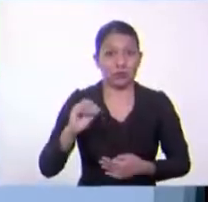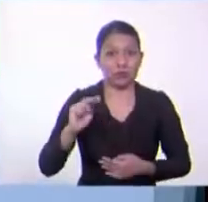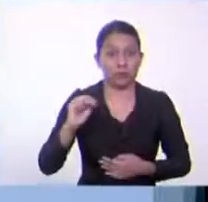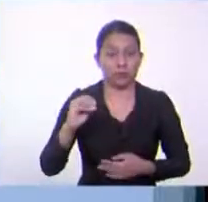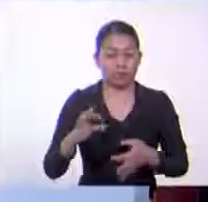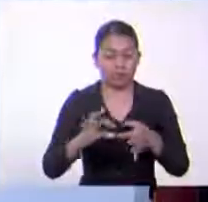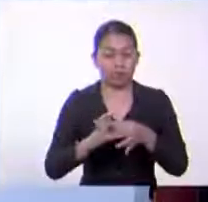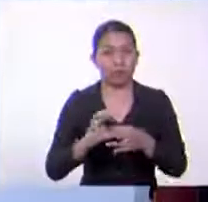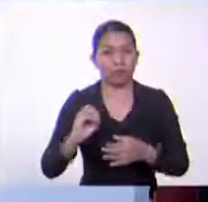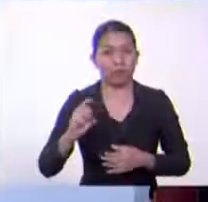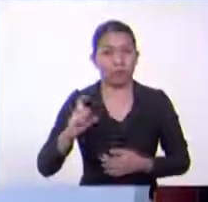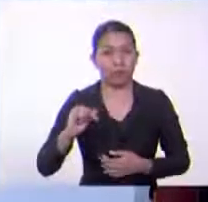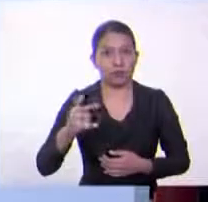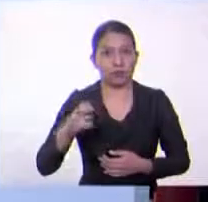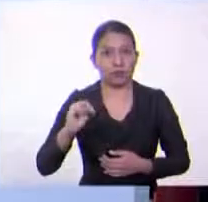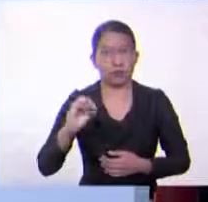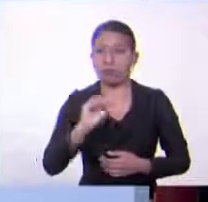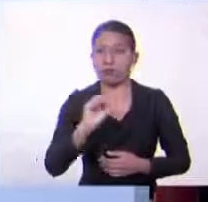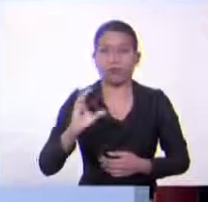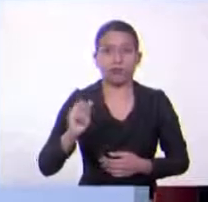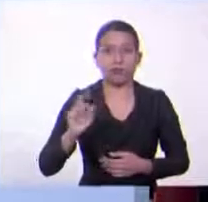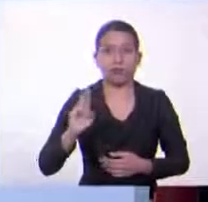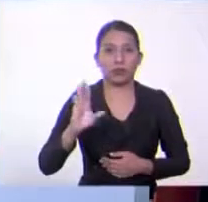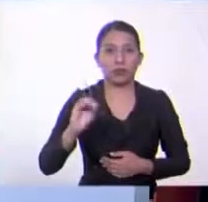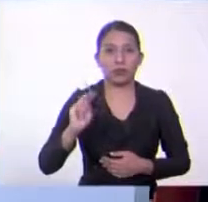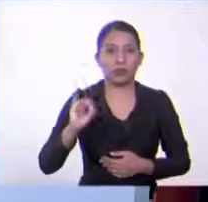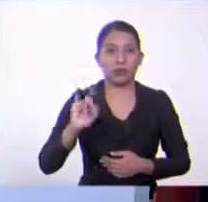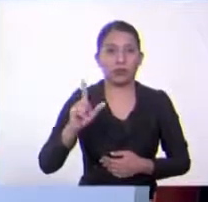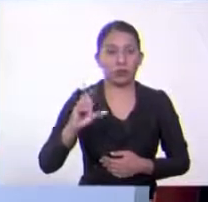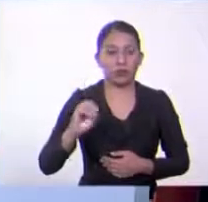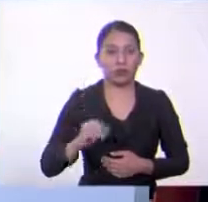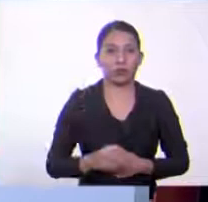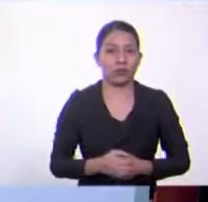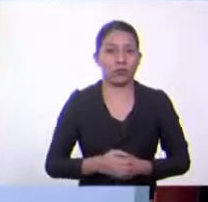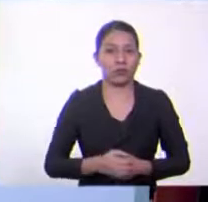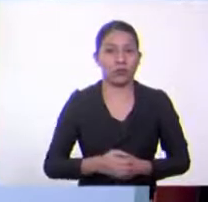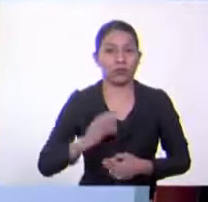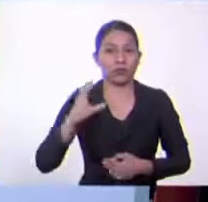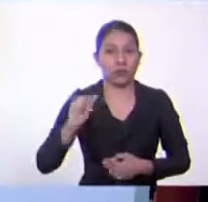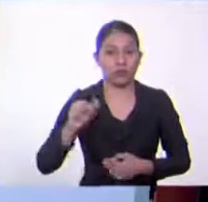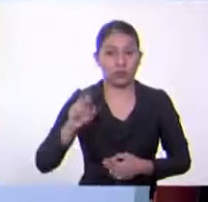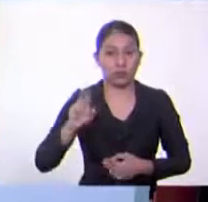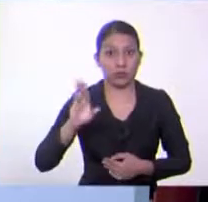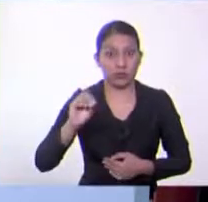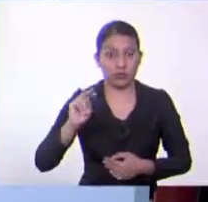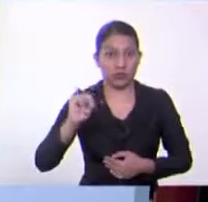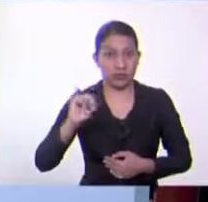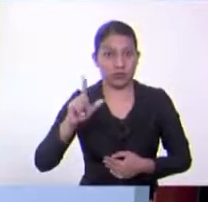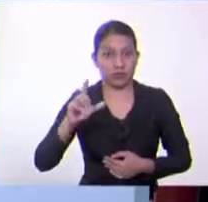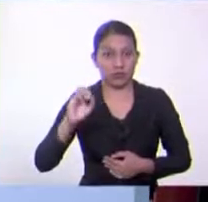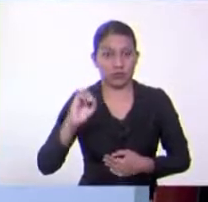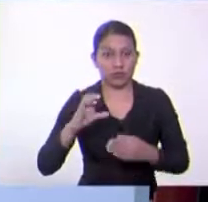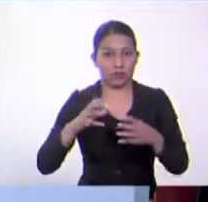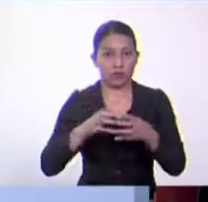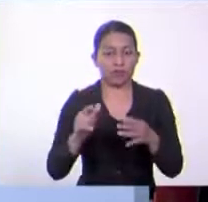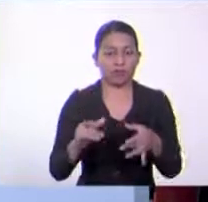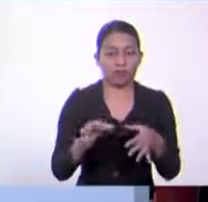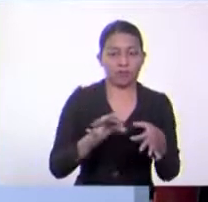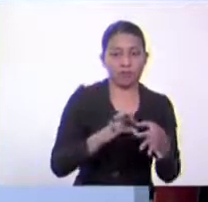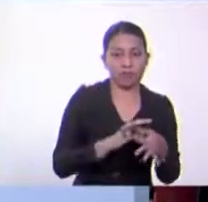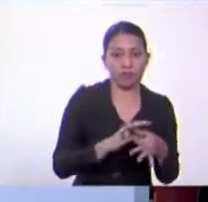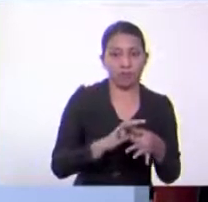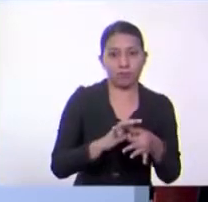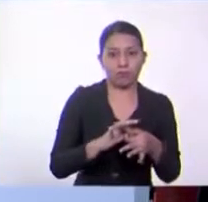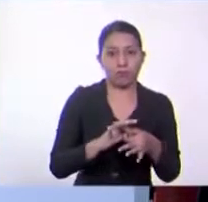se le llama carbonilo. Por tanto, este grupo carbonilo para los aldehídos está enlazado a